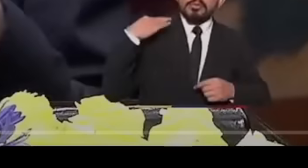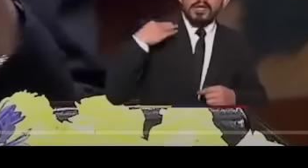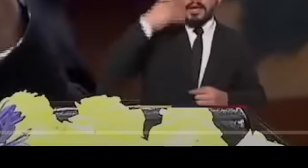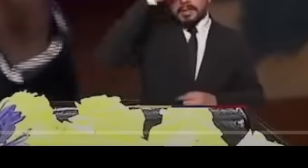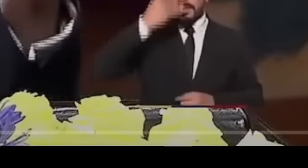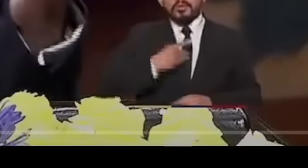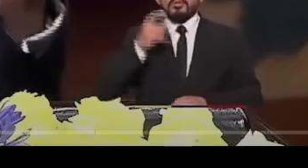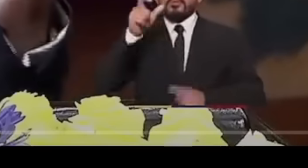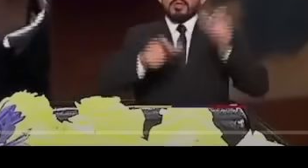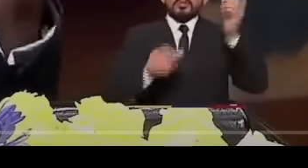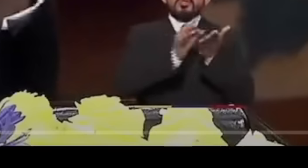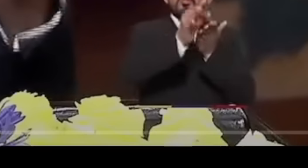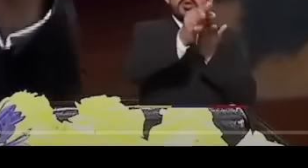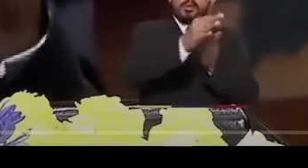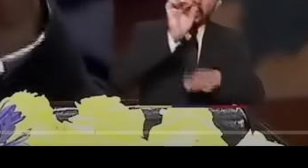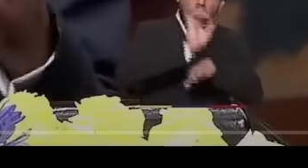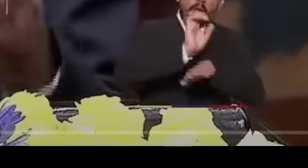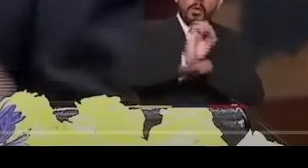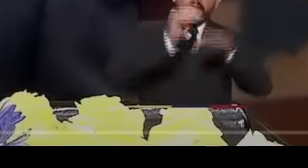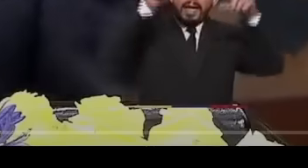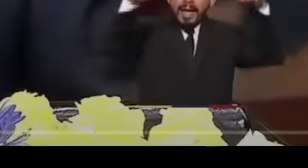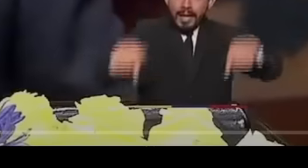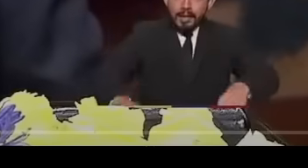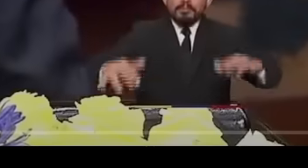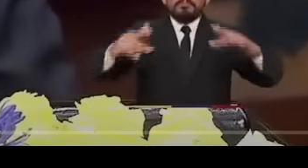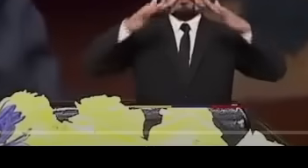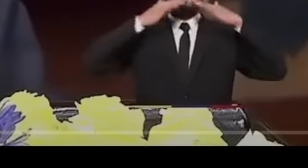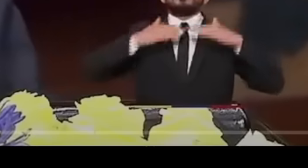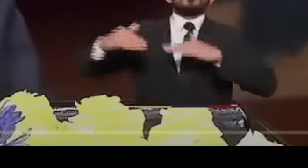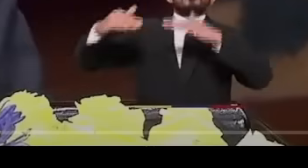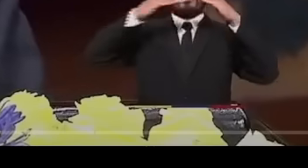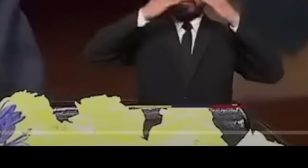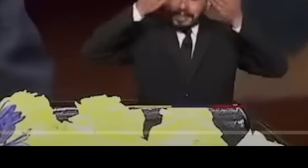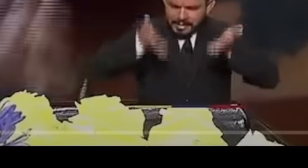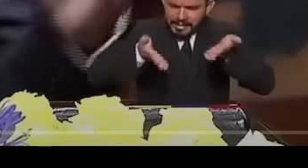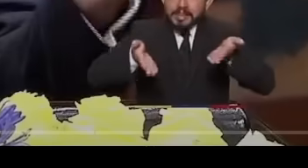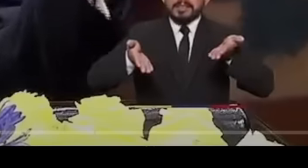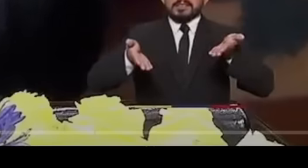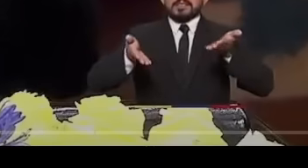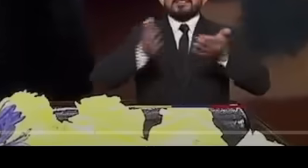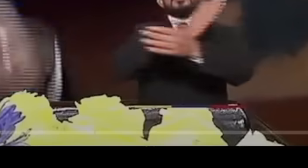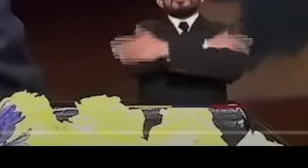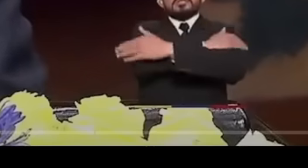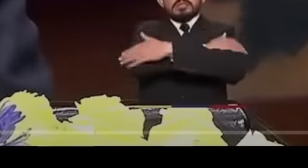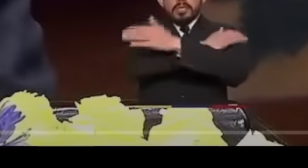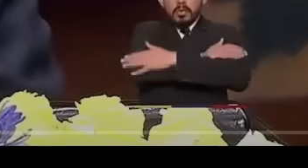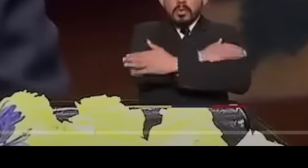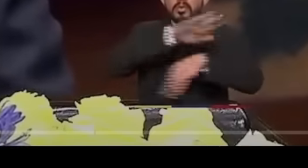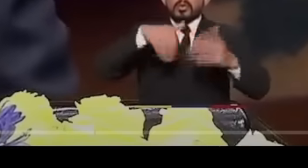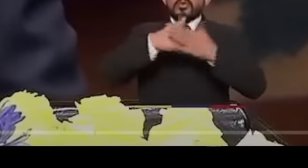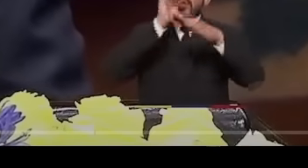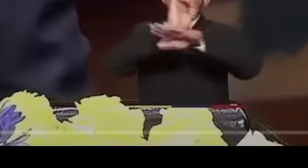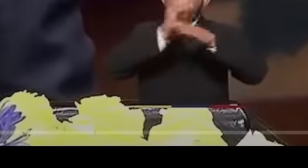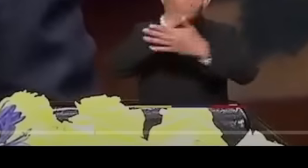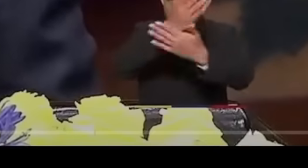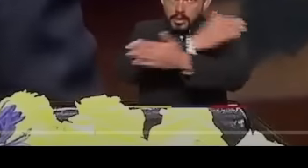vive y respira la democracia en su máxima expresión, saludo al pueblo ecuatoriano,